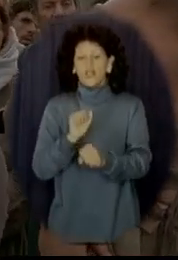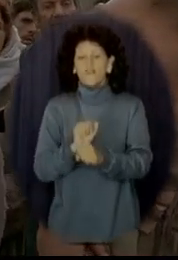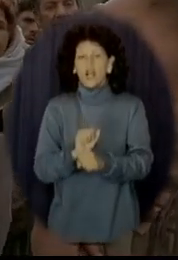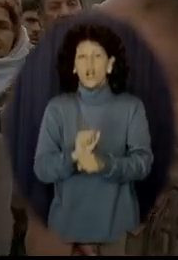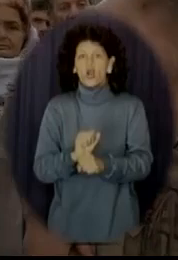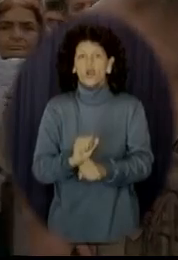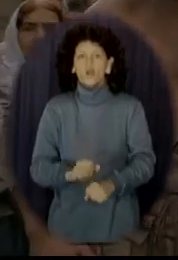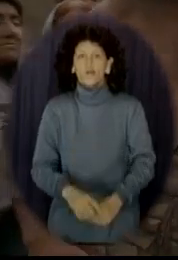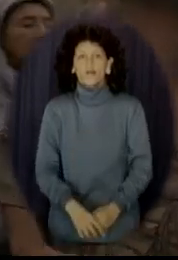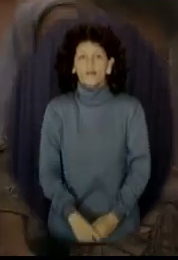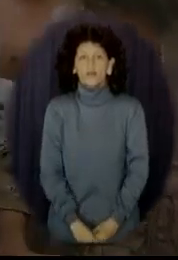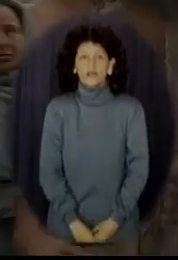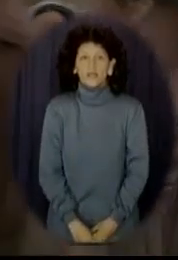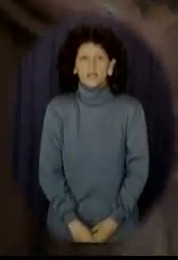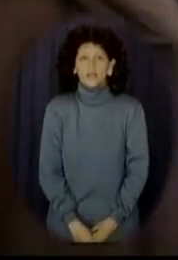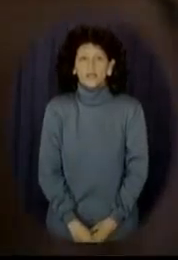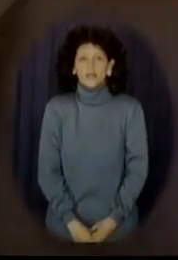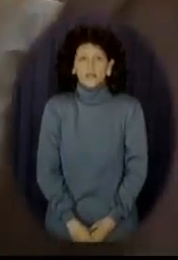paga.